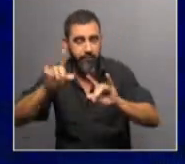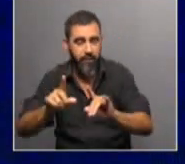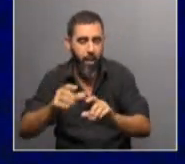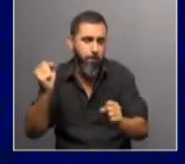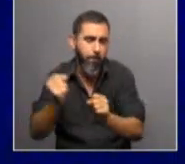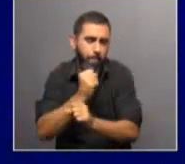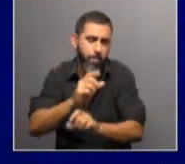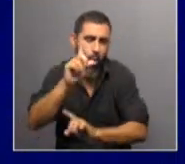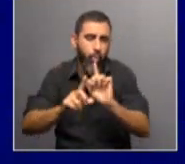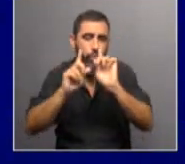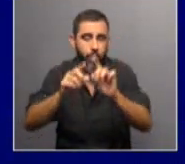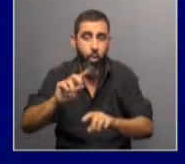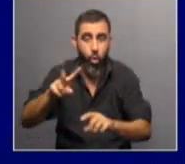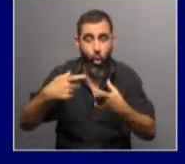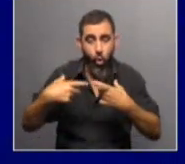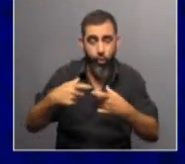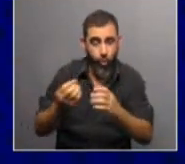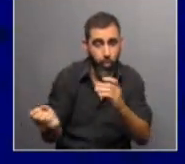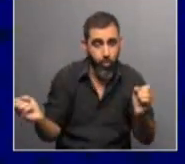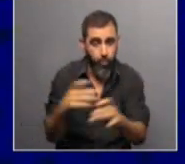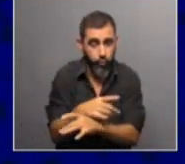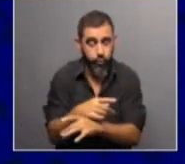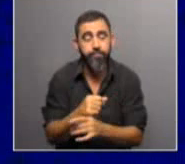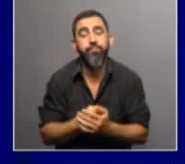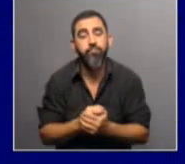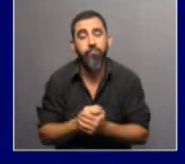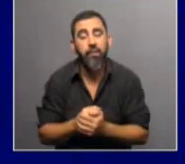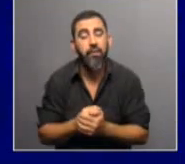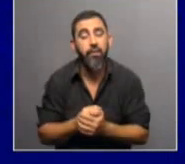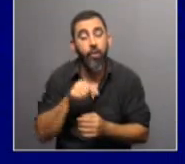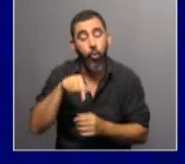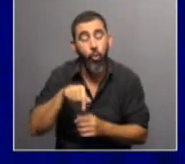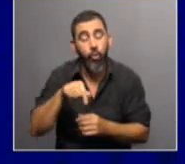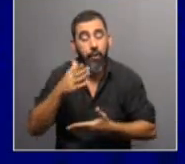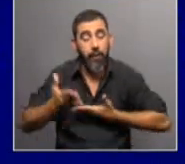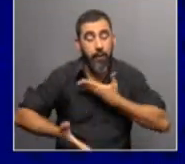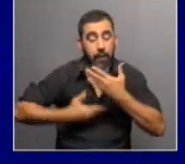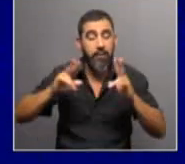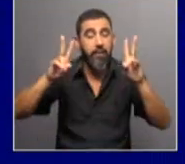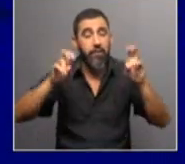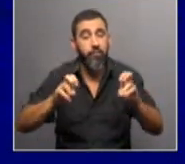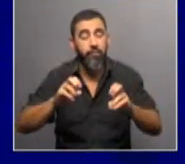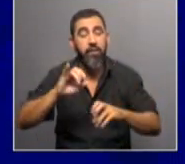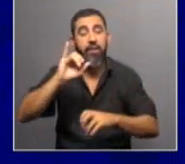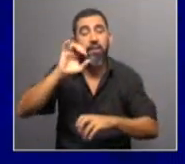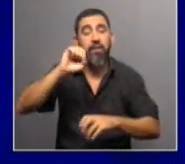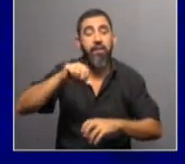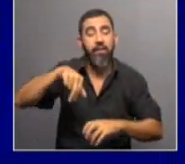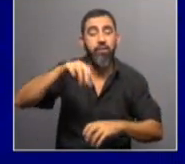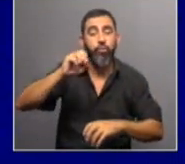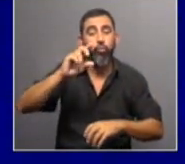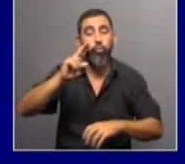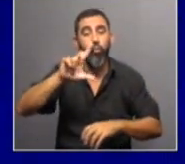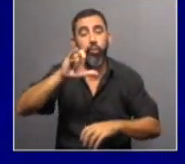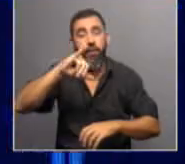algunos premios Graffiti, tiene 2 discos editados, y el tema con el que nos vamos a ir se llama Insulina, es un tema